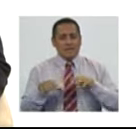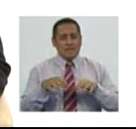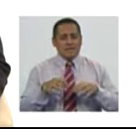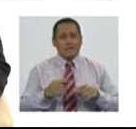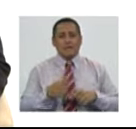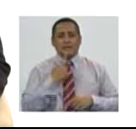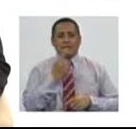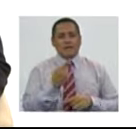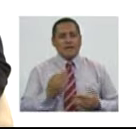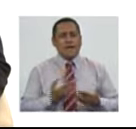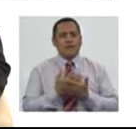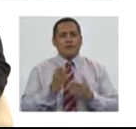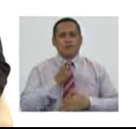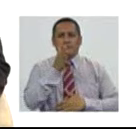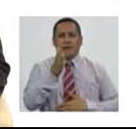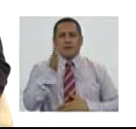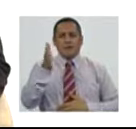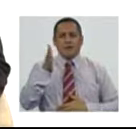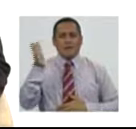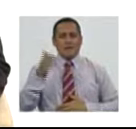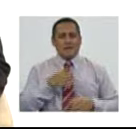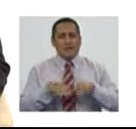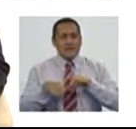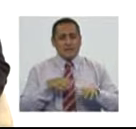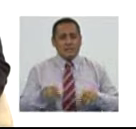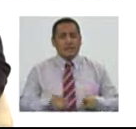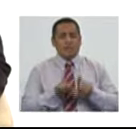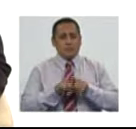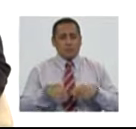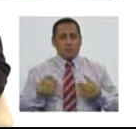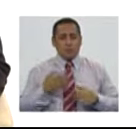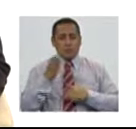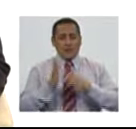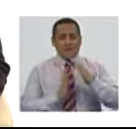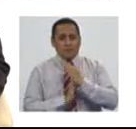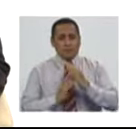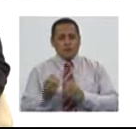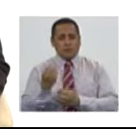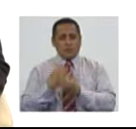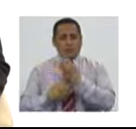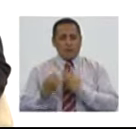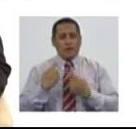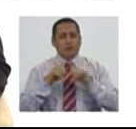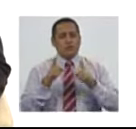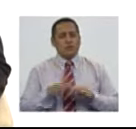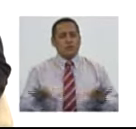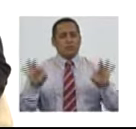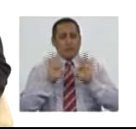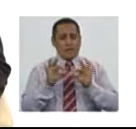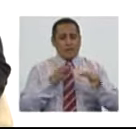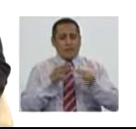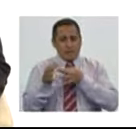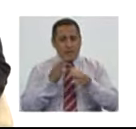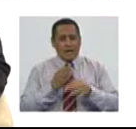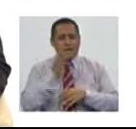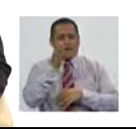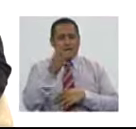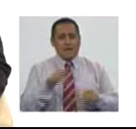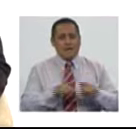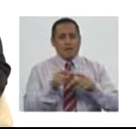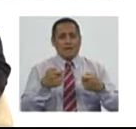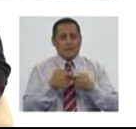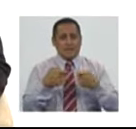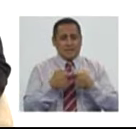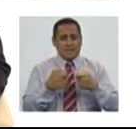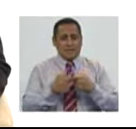es decirnos A qué autoridad debemos recurrir podríamos ir a la defensoría que nos digan Pero creo que es mucho más práctico recurrir